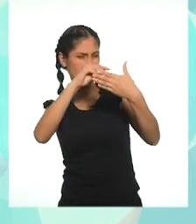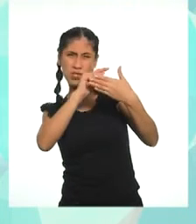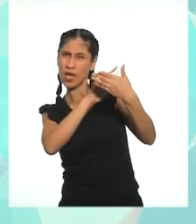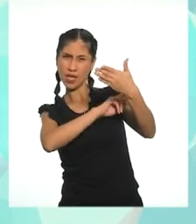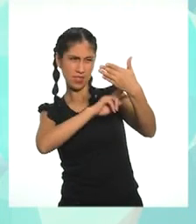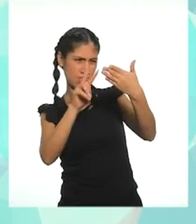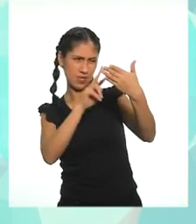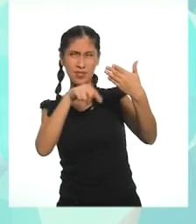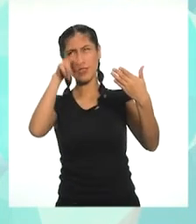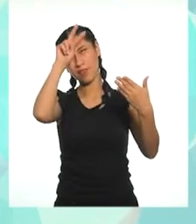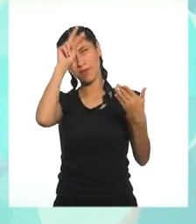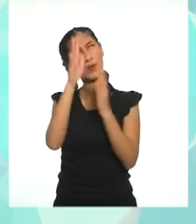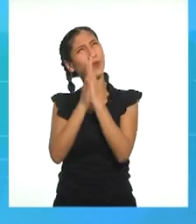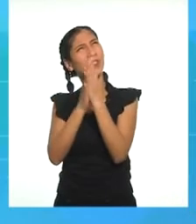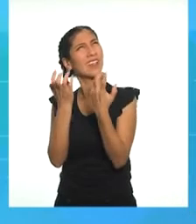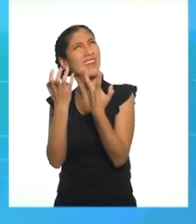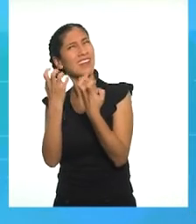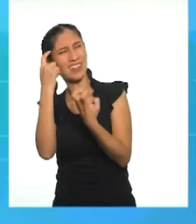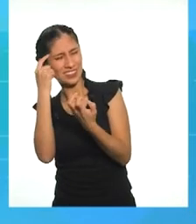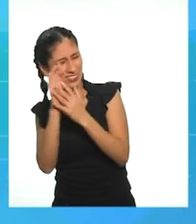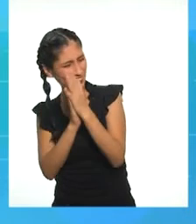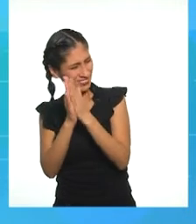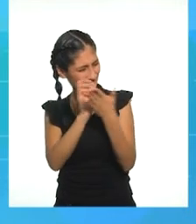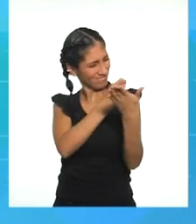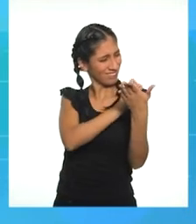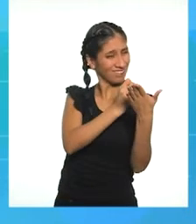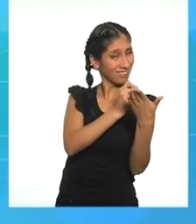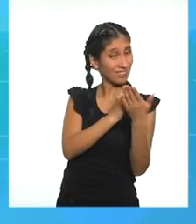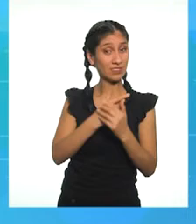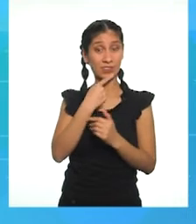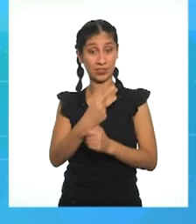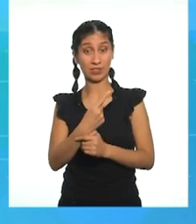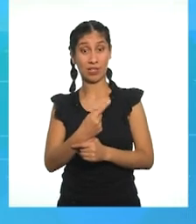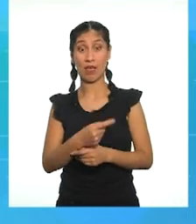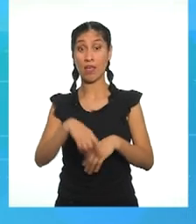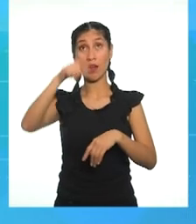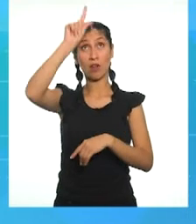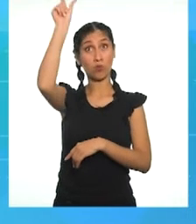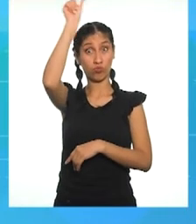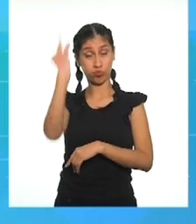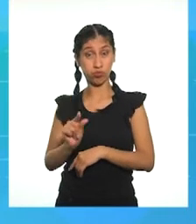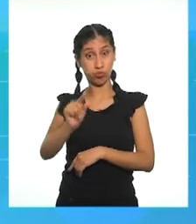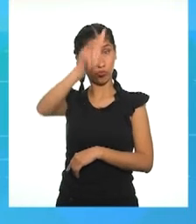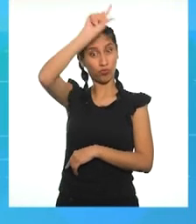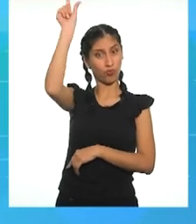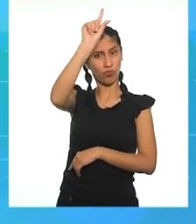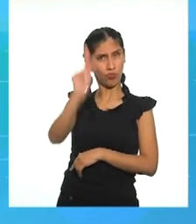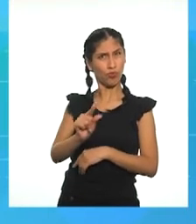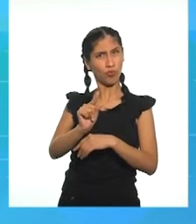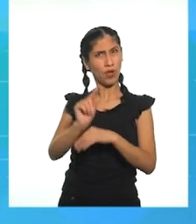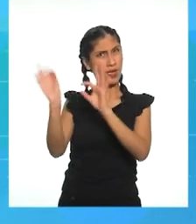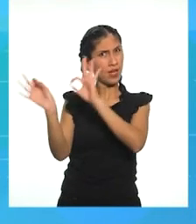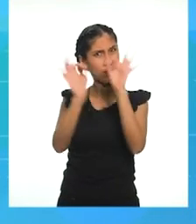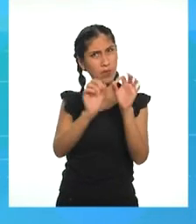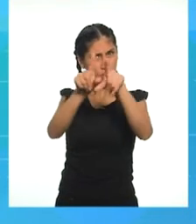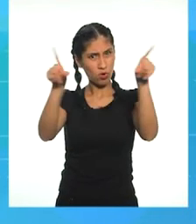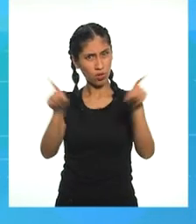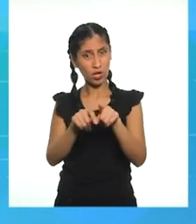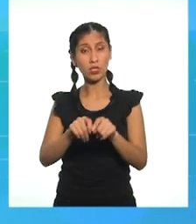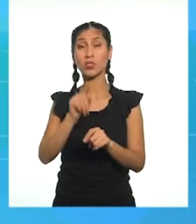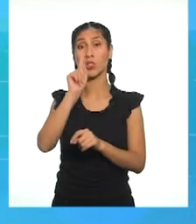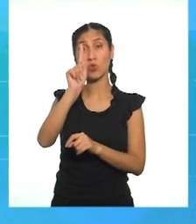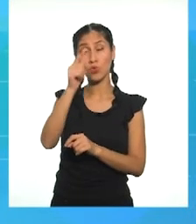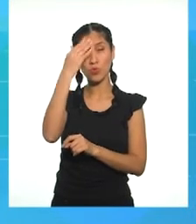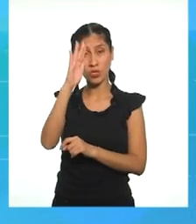del Perú que anhelamos. El rayo que cayó 2 veces en el mismo sitio. Había una vez un rayo que cayó